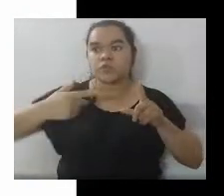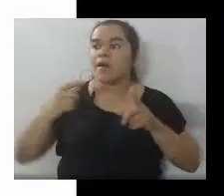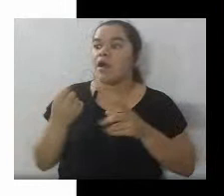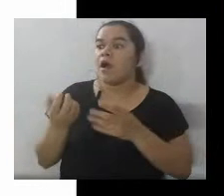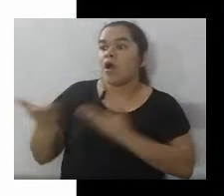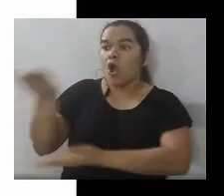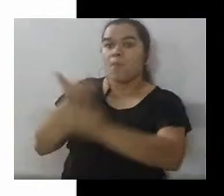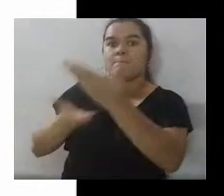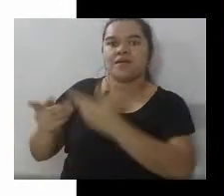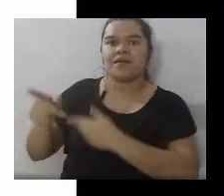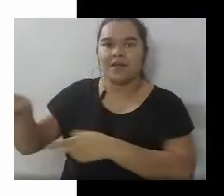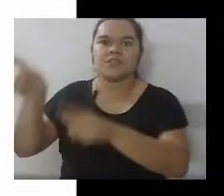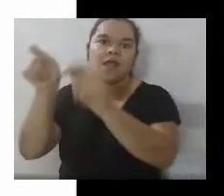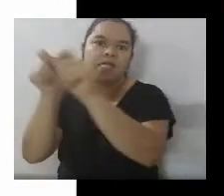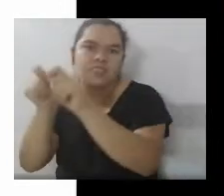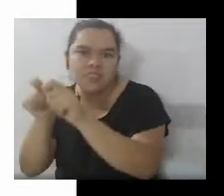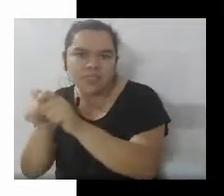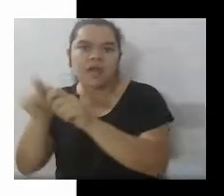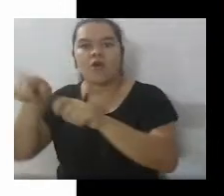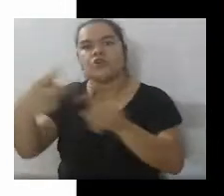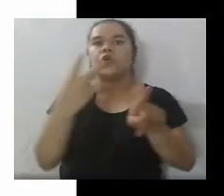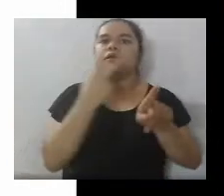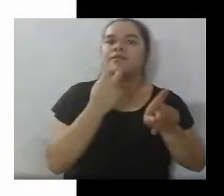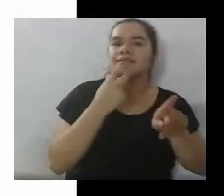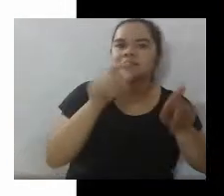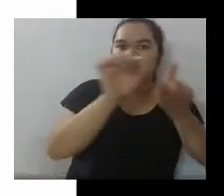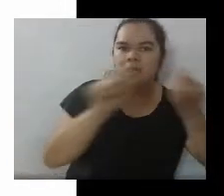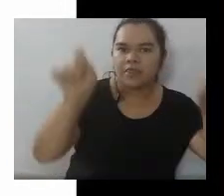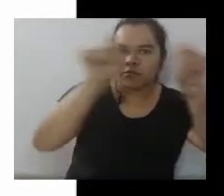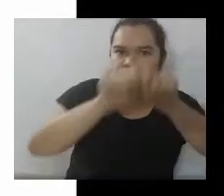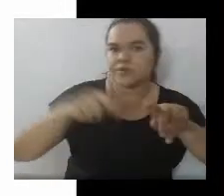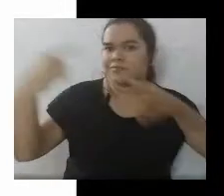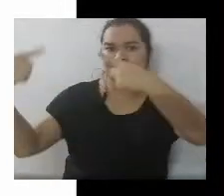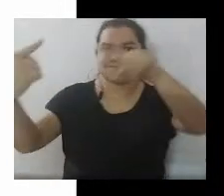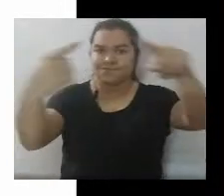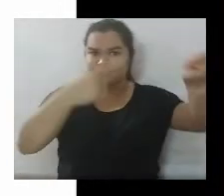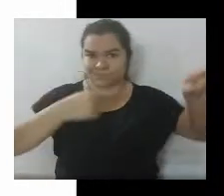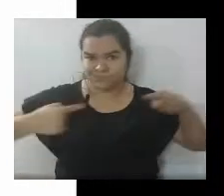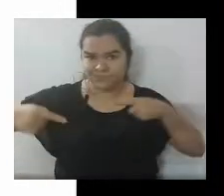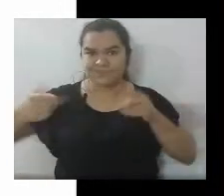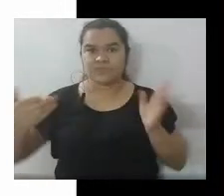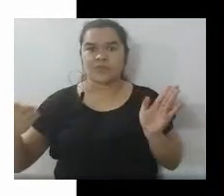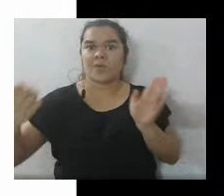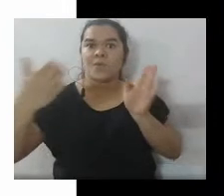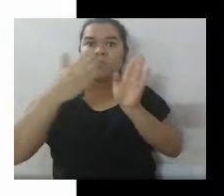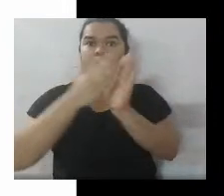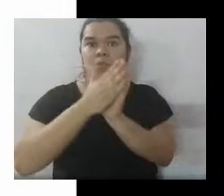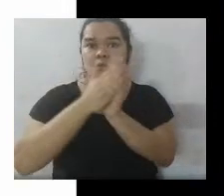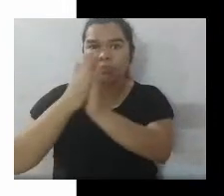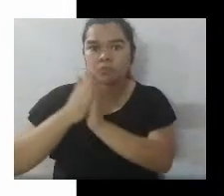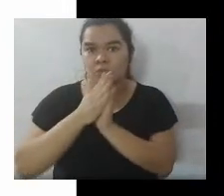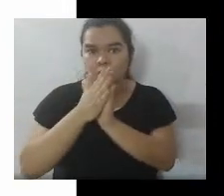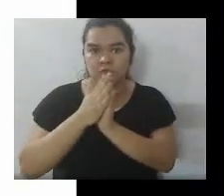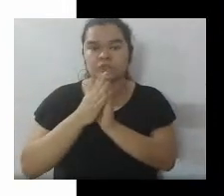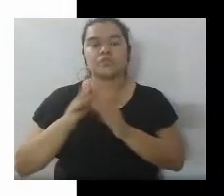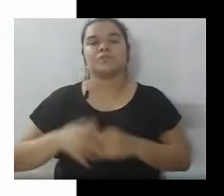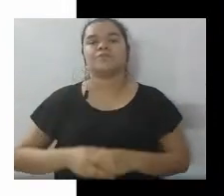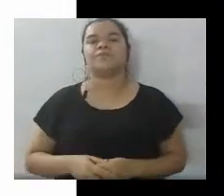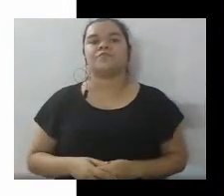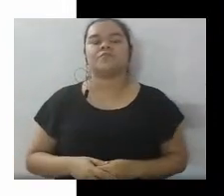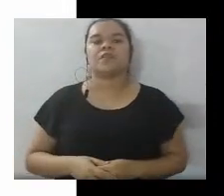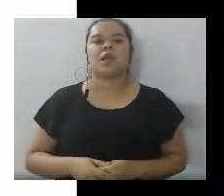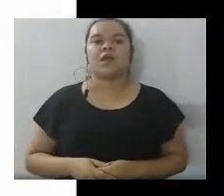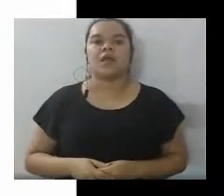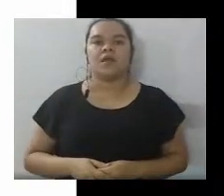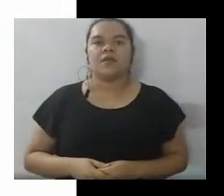para que todo funcione desde el punto de vista computacional, sistemas en nube, nube privada, una parte en nube privada, una